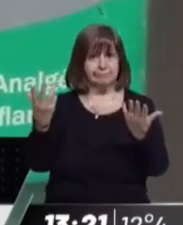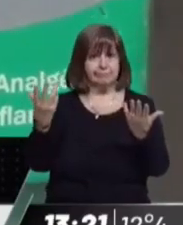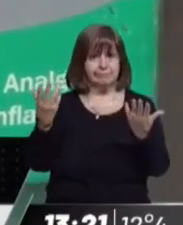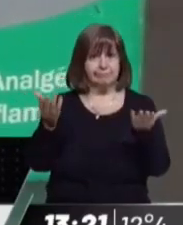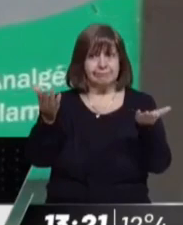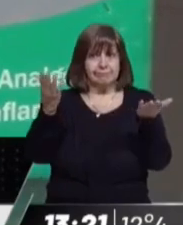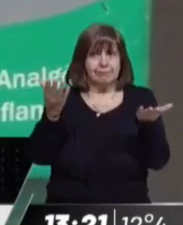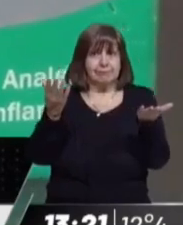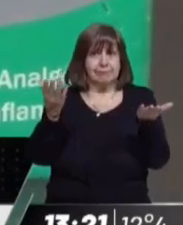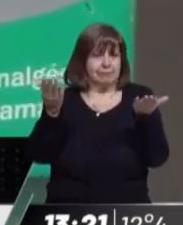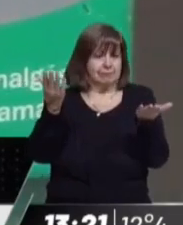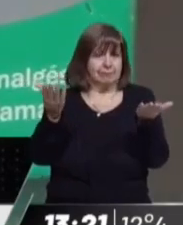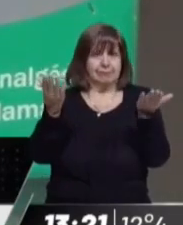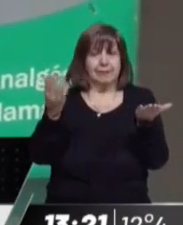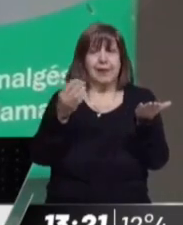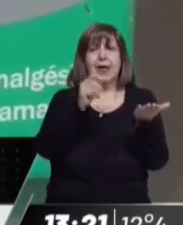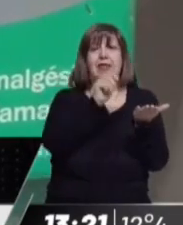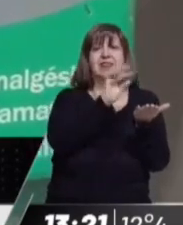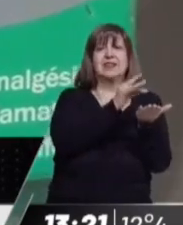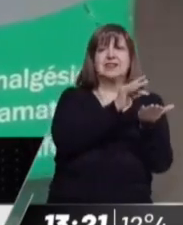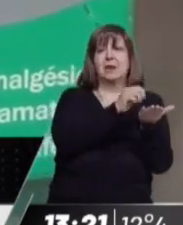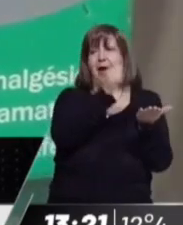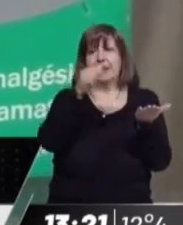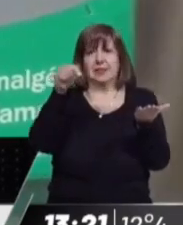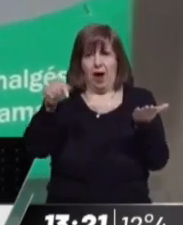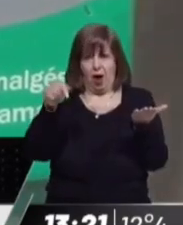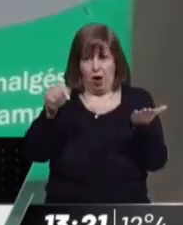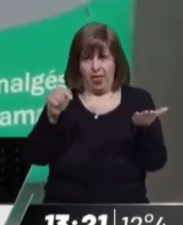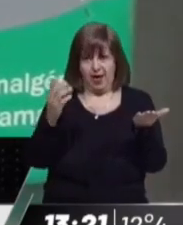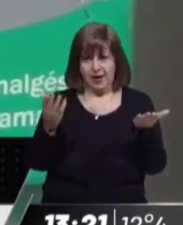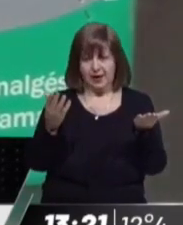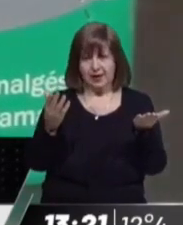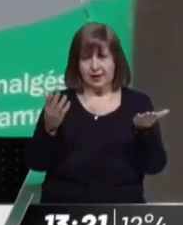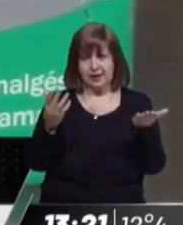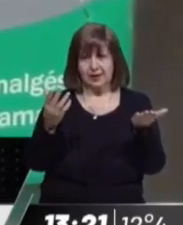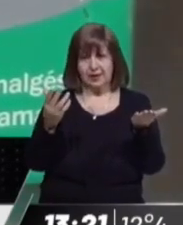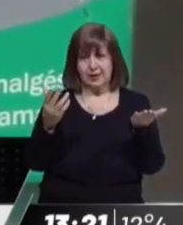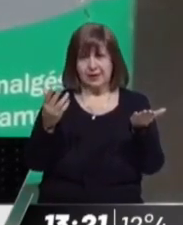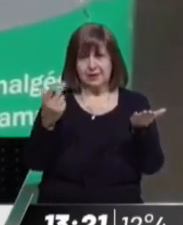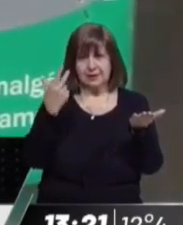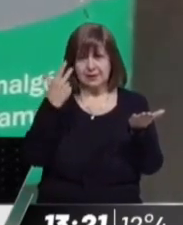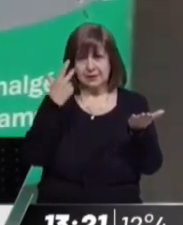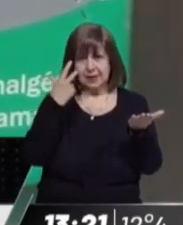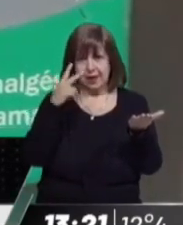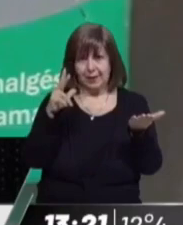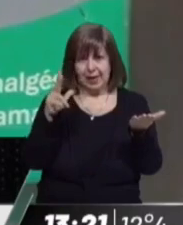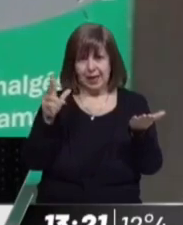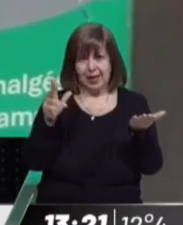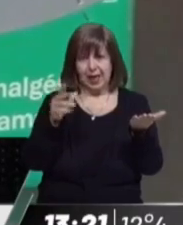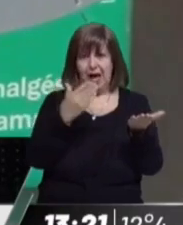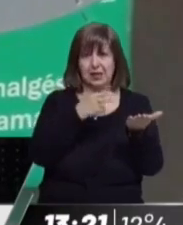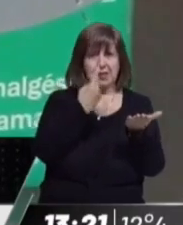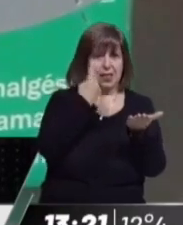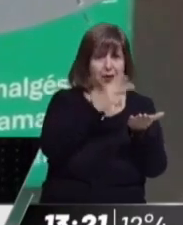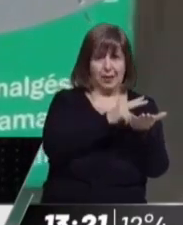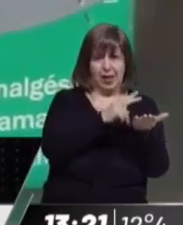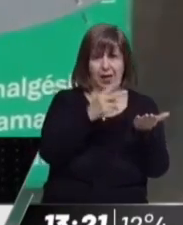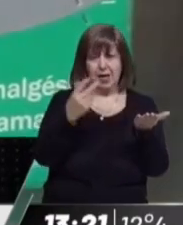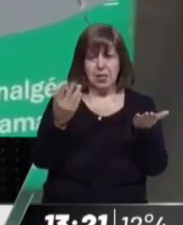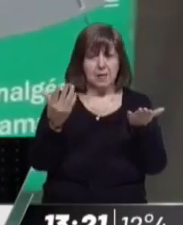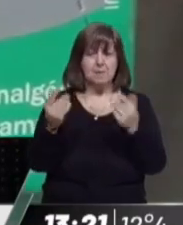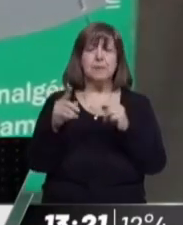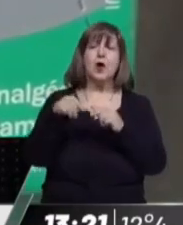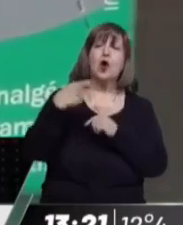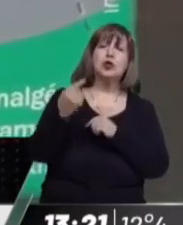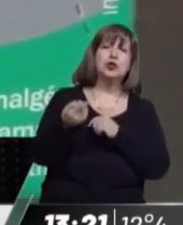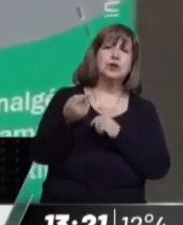En cuánto tiempo desde diciembre a la fecha todos vamos a sacarlos desde diciembre más o menos Exacto más o menos eh si querés vos me